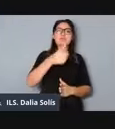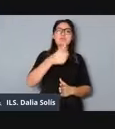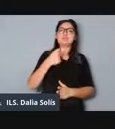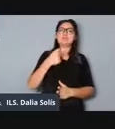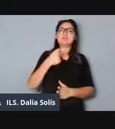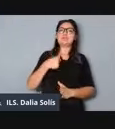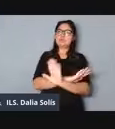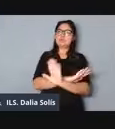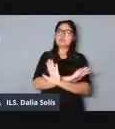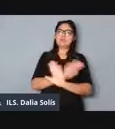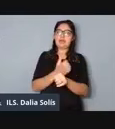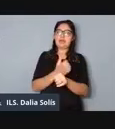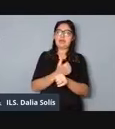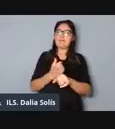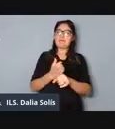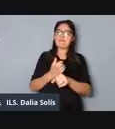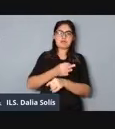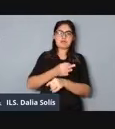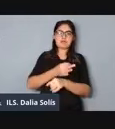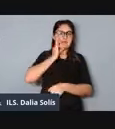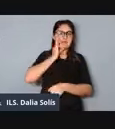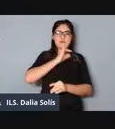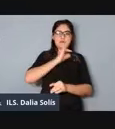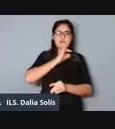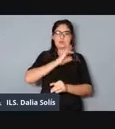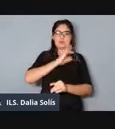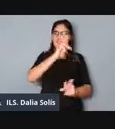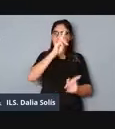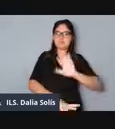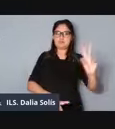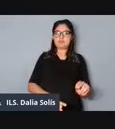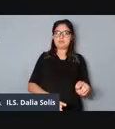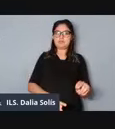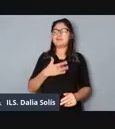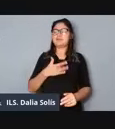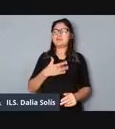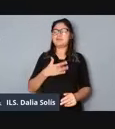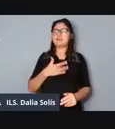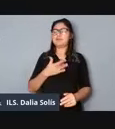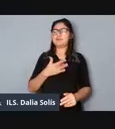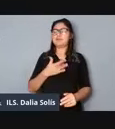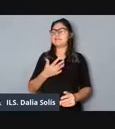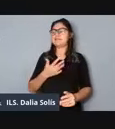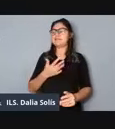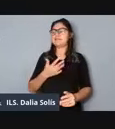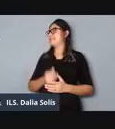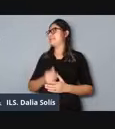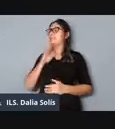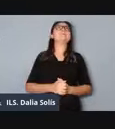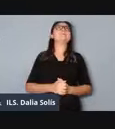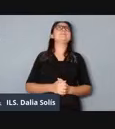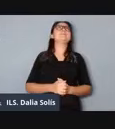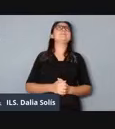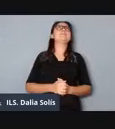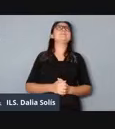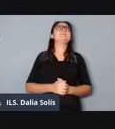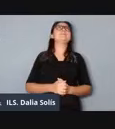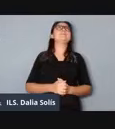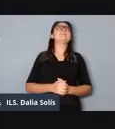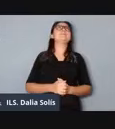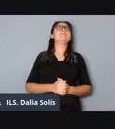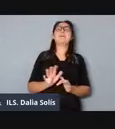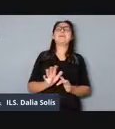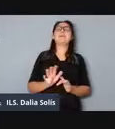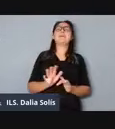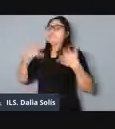¿no? Ay, Dios mío, ya no lo vuelvo a hacer, ya no lo vuelvo a hacer. Por ahí había un comercial de unos Alka-Seltzers o aspirinas que decía, de verdad, no lo vuelvo a hacer.